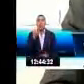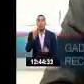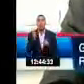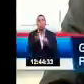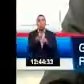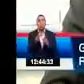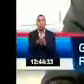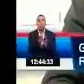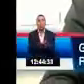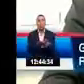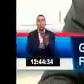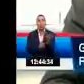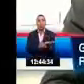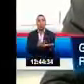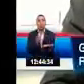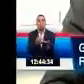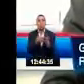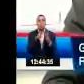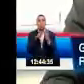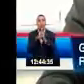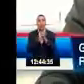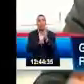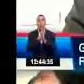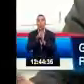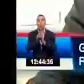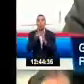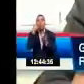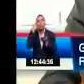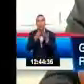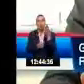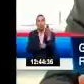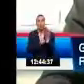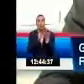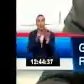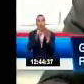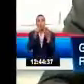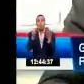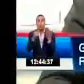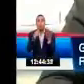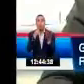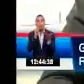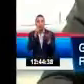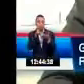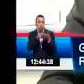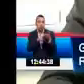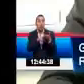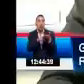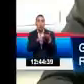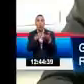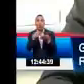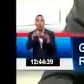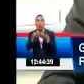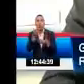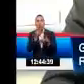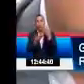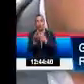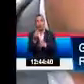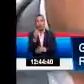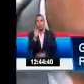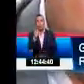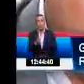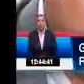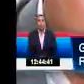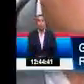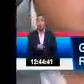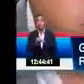presentación de proyectos hacia el Banco de Desarrollo para que el Ministerio de Finanzas lo pueda ubicar los recursos. La